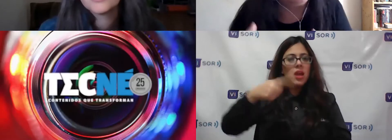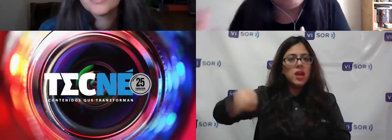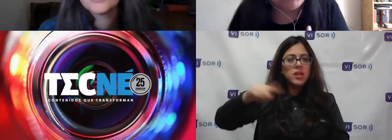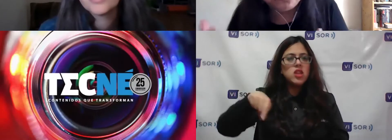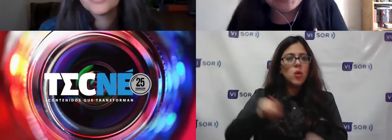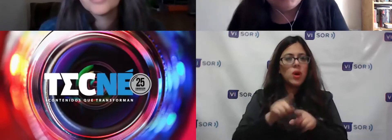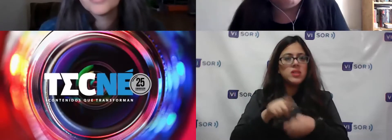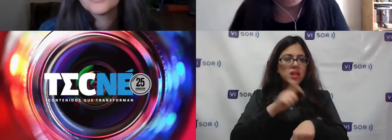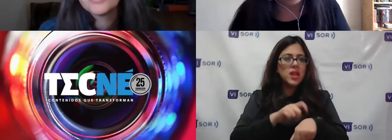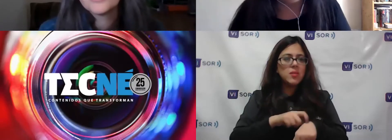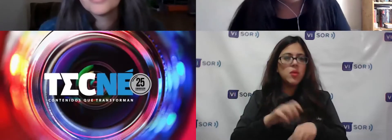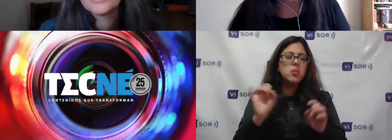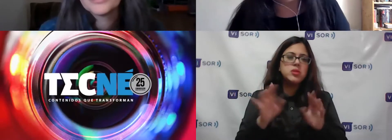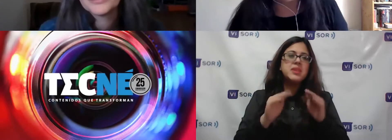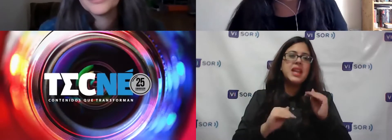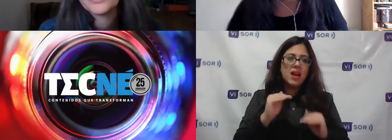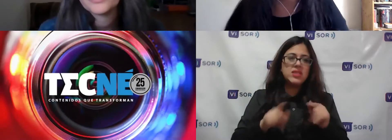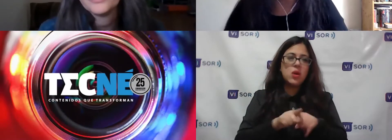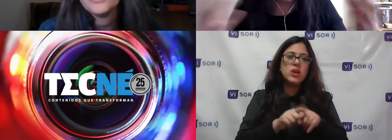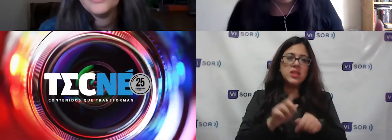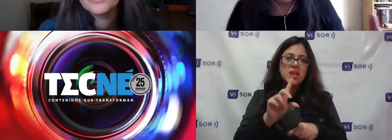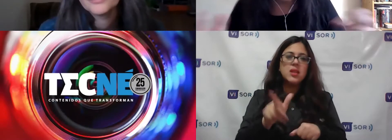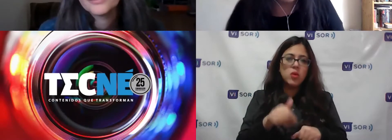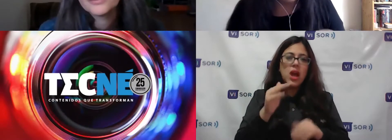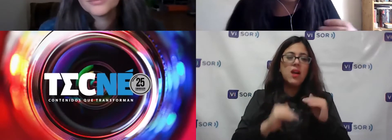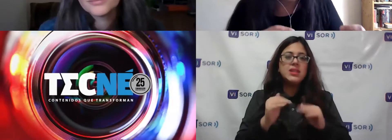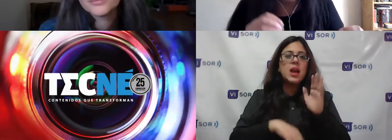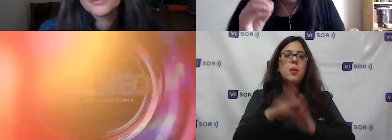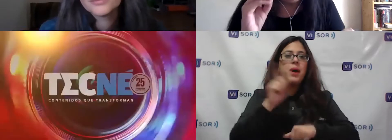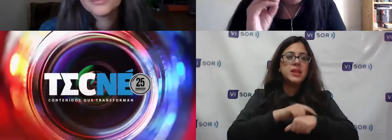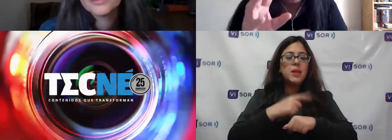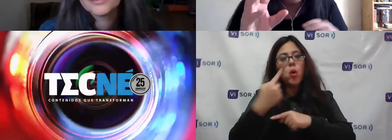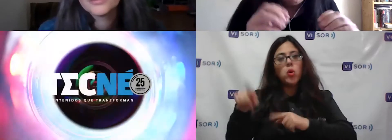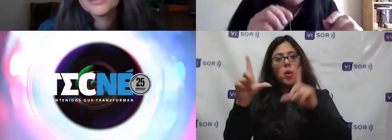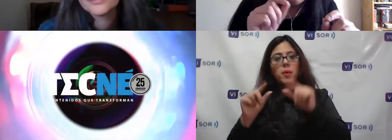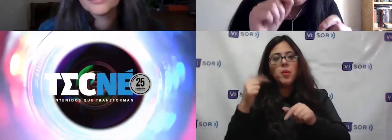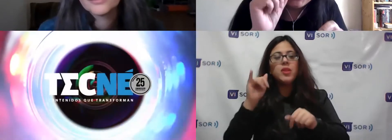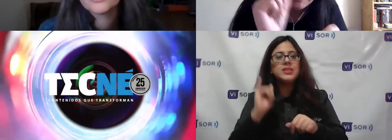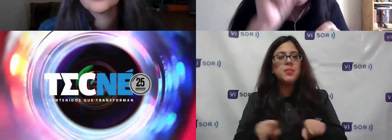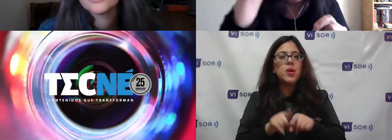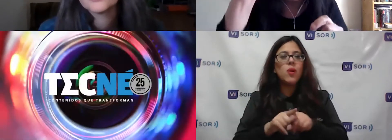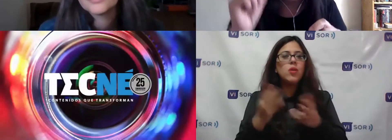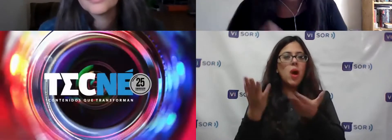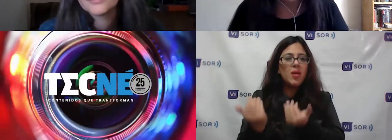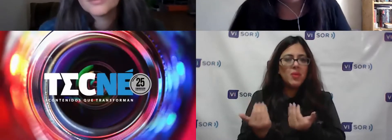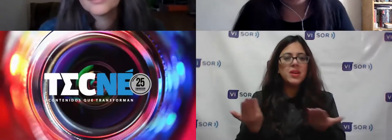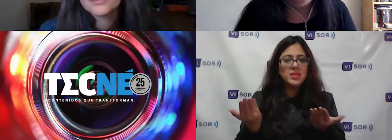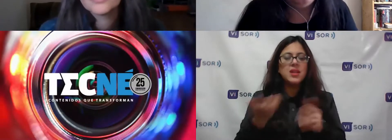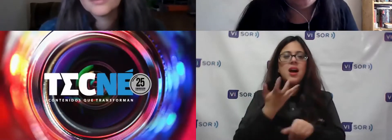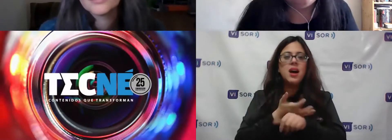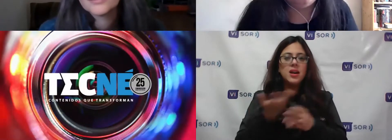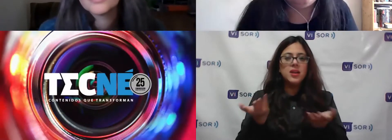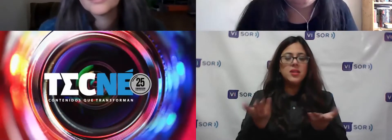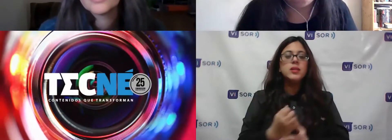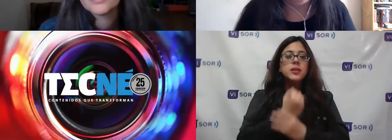espaciales no tenía que esperar un tiempo a veces algunas cargas las más tiempo otros menos pero siempre te dan una luz siempre siempre hay algo que te ayuda